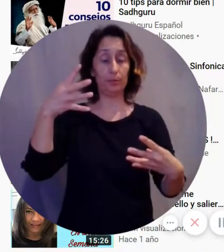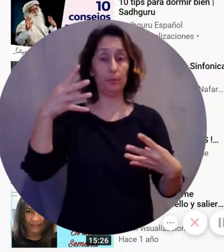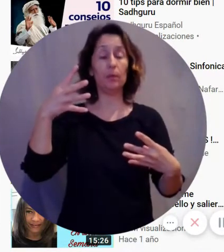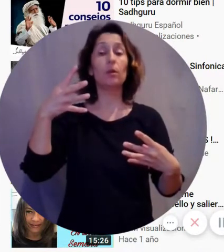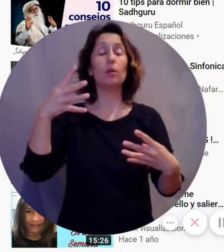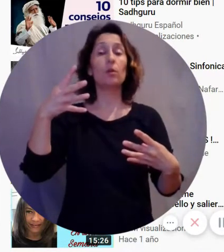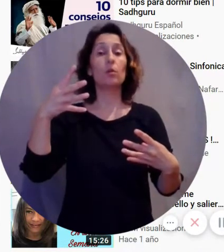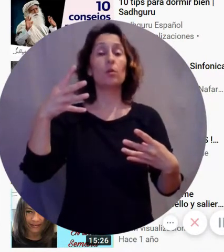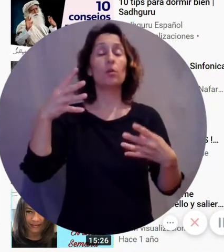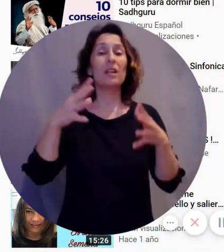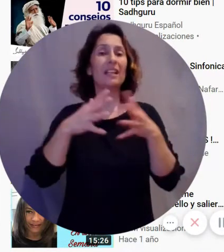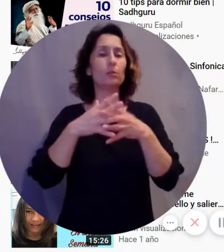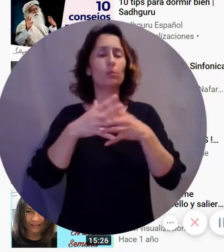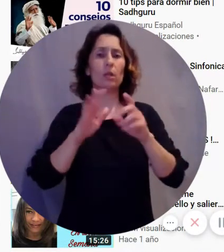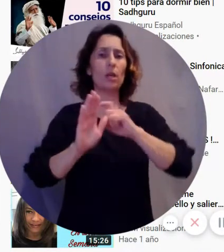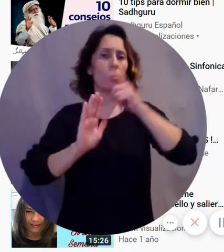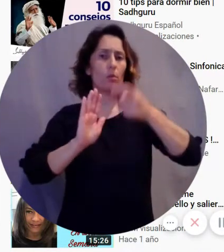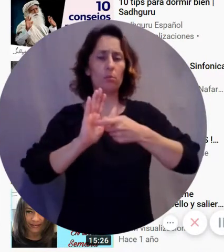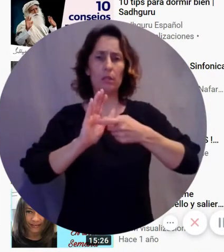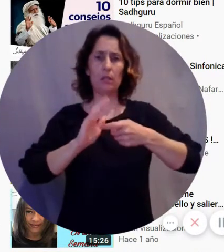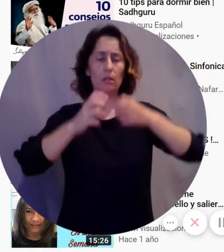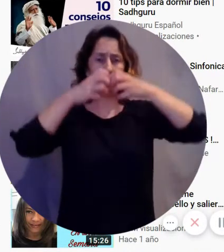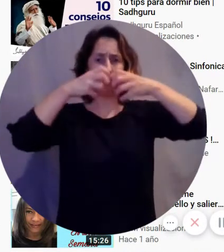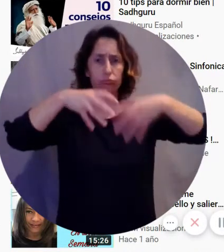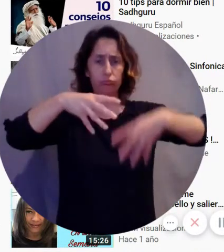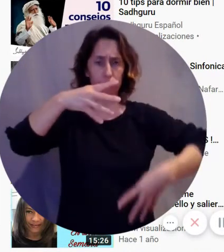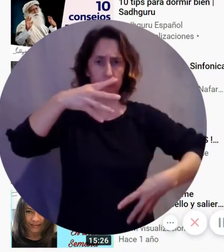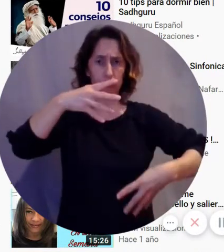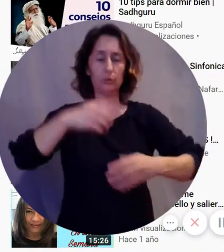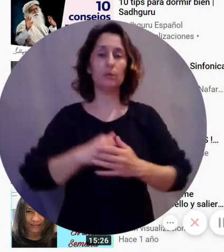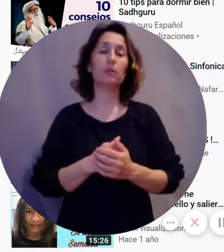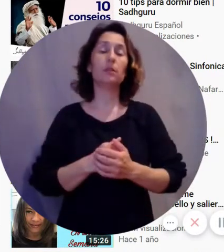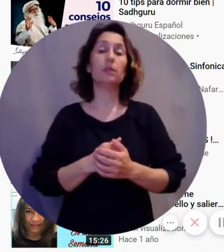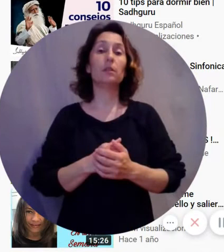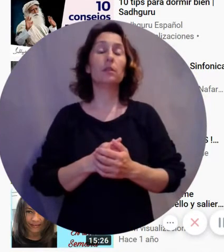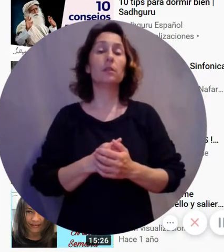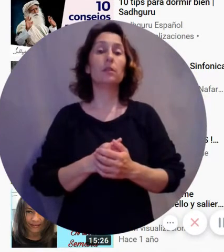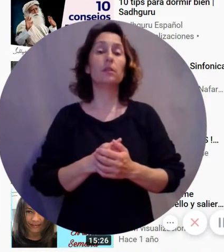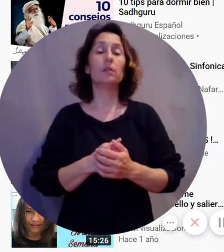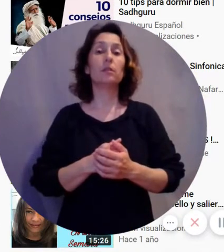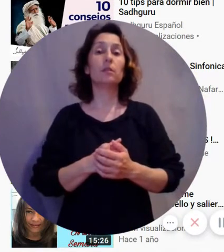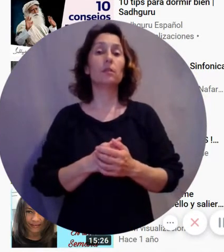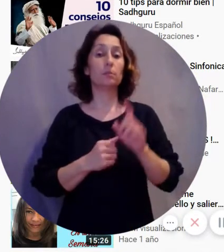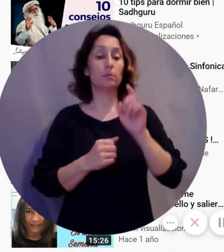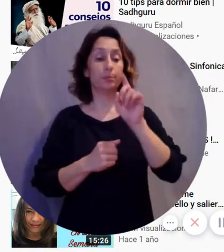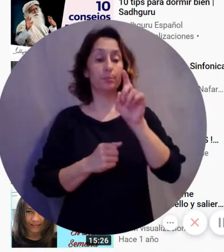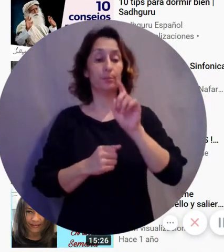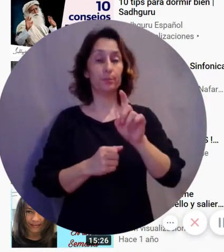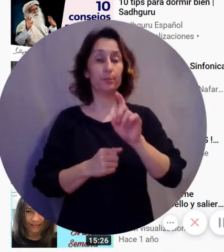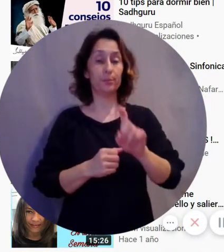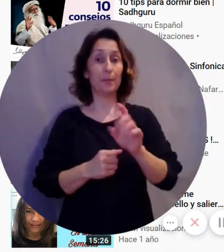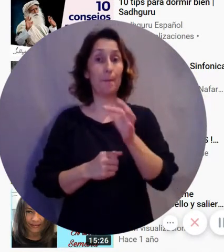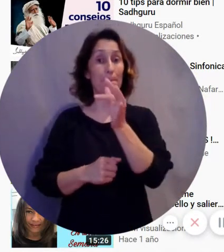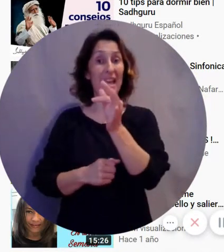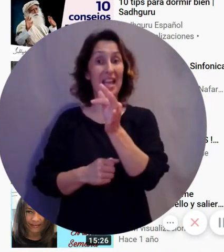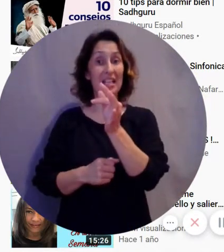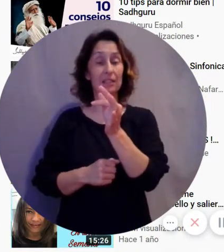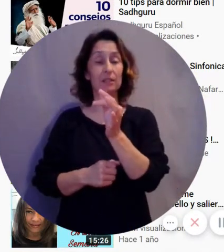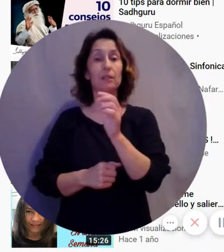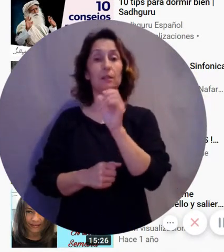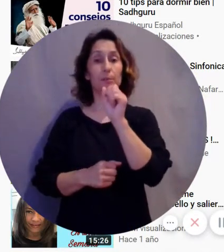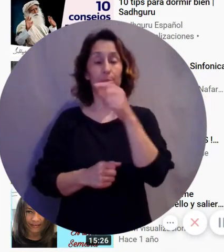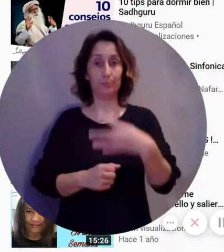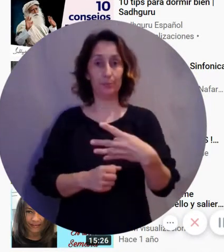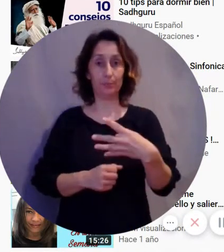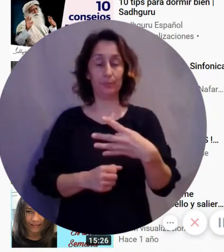del impuesto. Para ver el contenido de las secciones principales del impuesto pulsamos sobre el signo más. Para cerrarlo, pulsamos